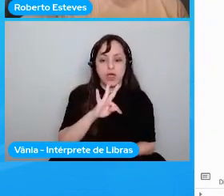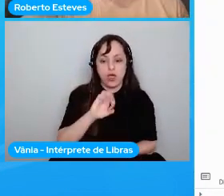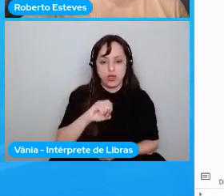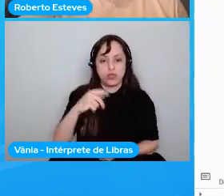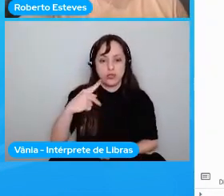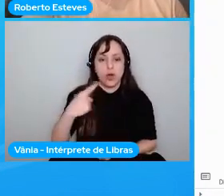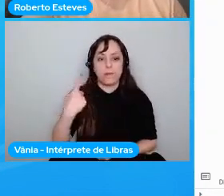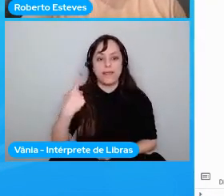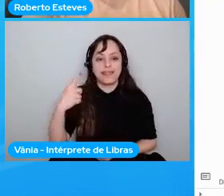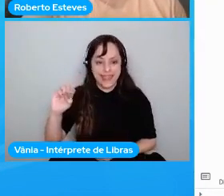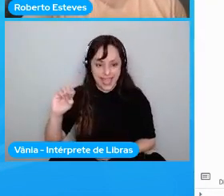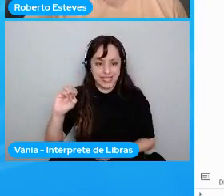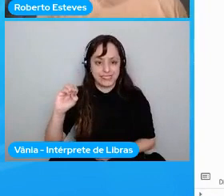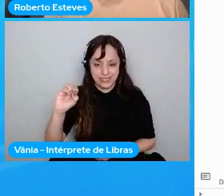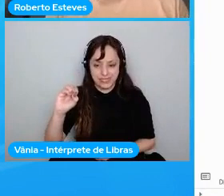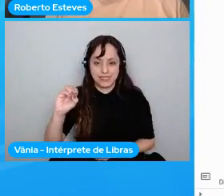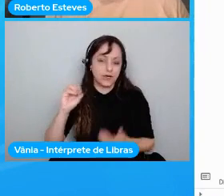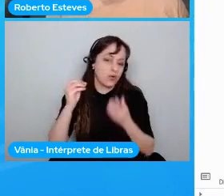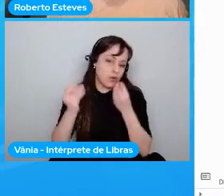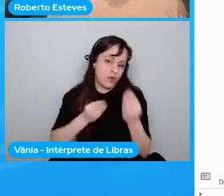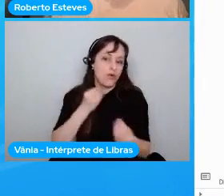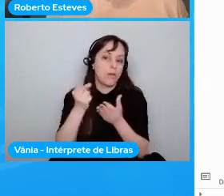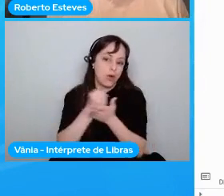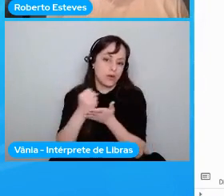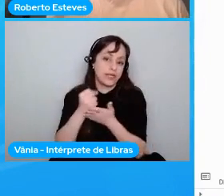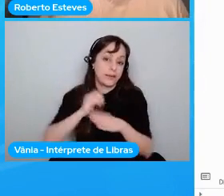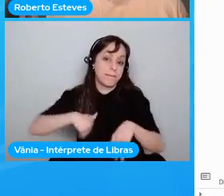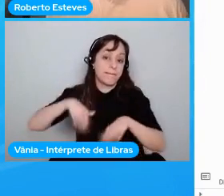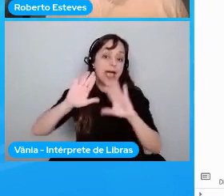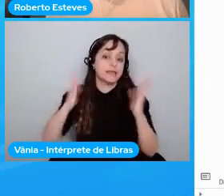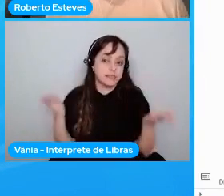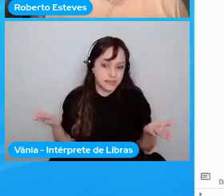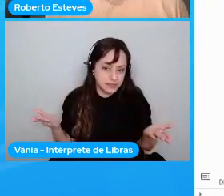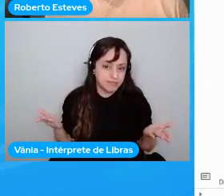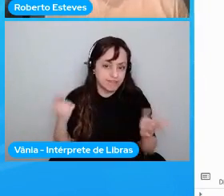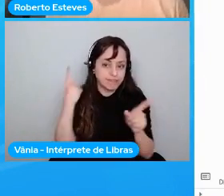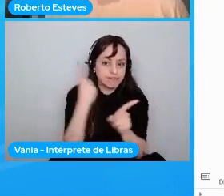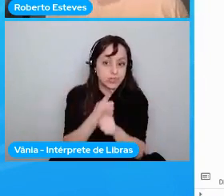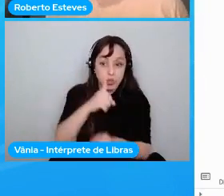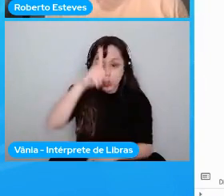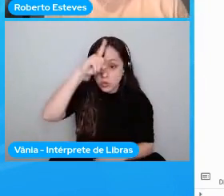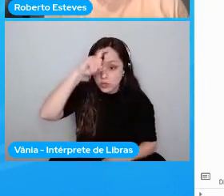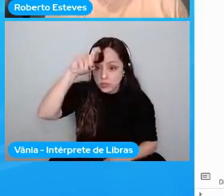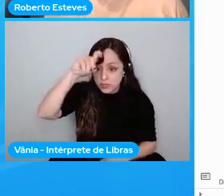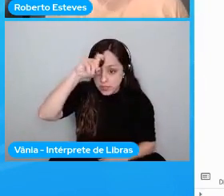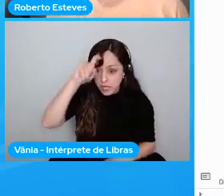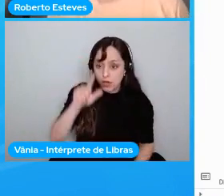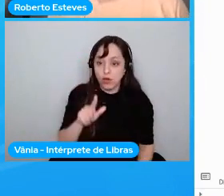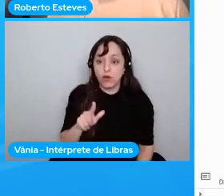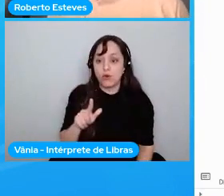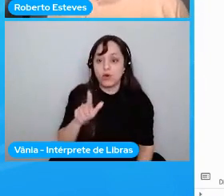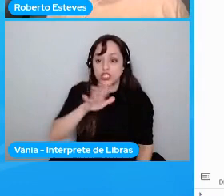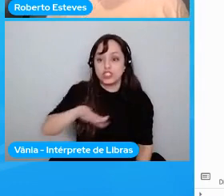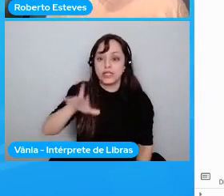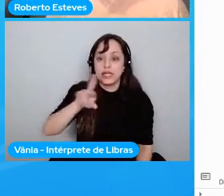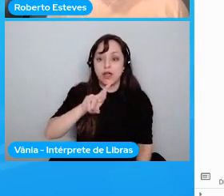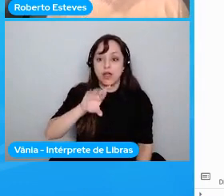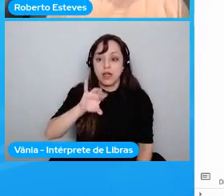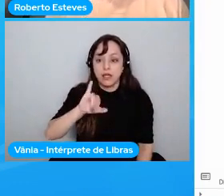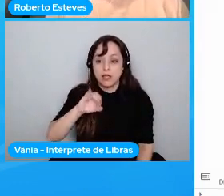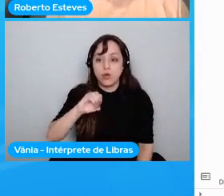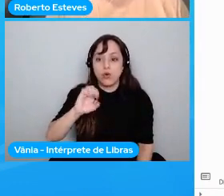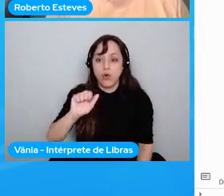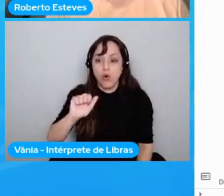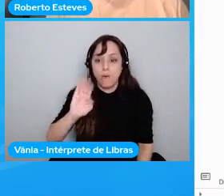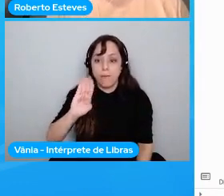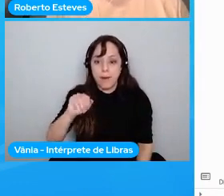mayor número de contratos. ¿Y qué nos encontramos? Que el Hospital General de Riobamba tiene 121 contrataciones,